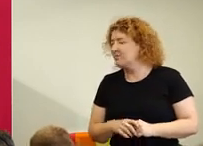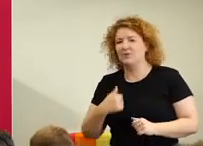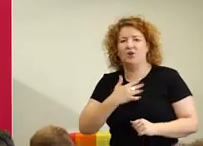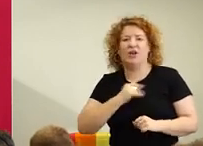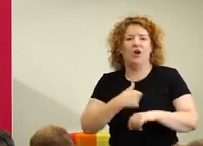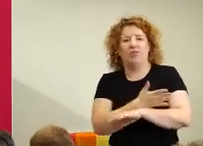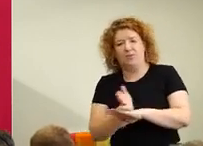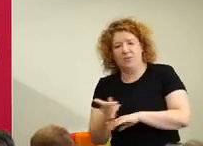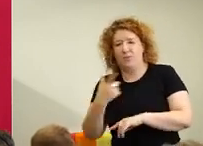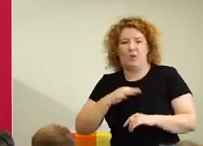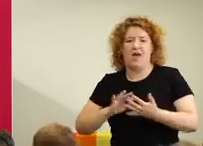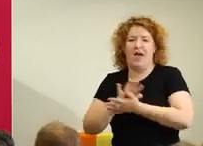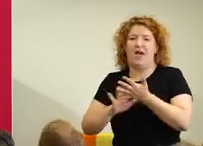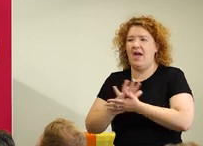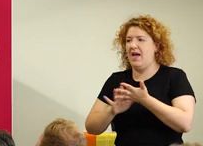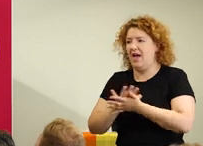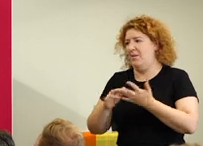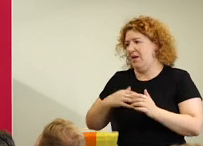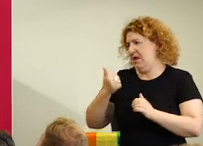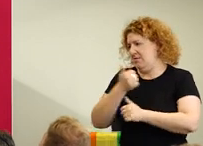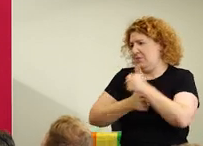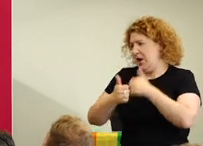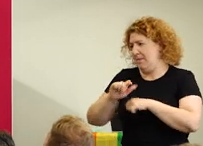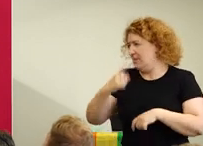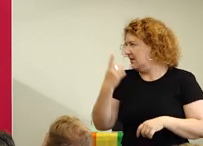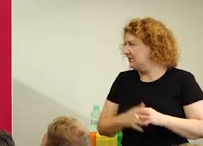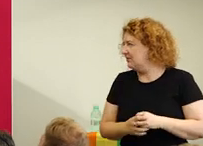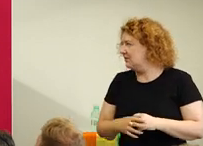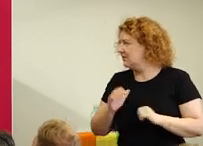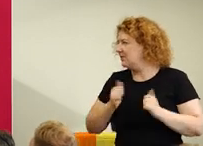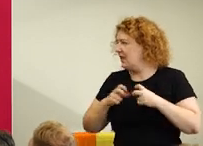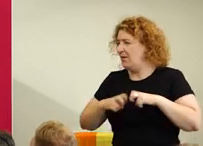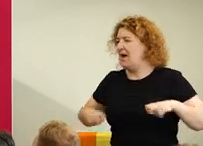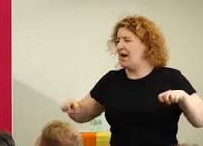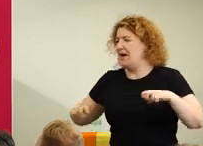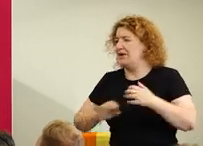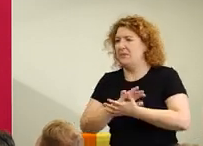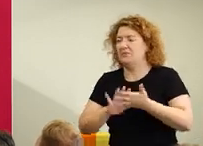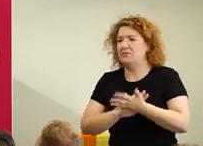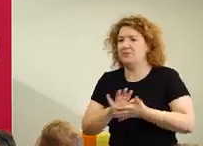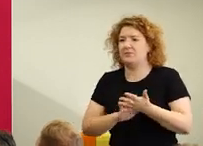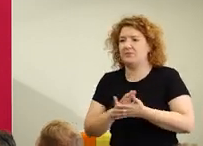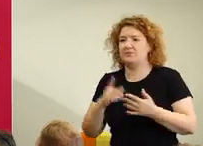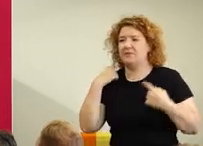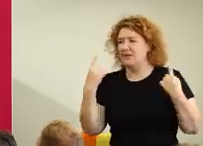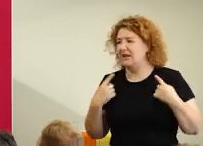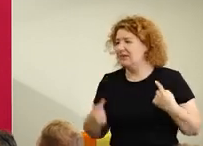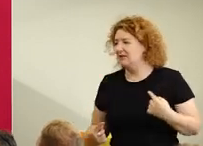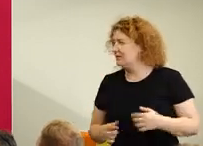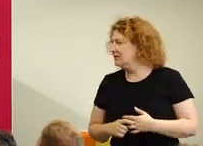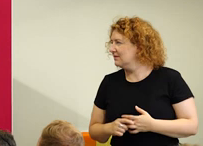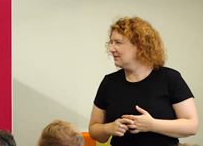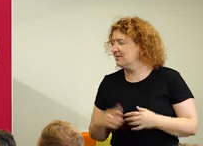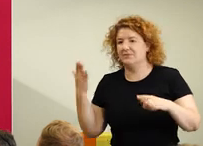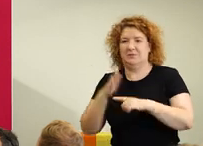tardar mucho y que podáis hablar, que creo que es lo más importante, vamos a empezar ya esta mesa redonda que va a abrir Irene Montero. Bueno, creo que